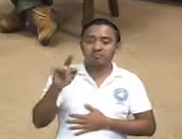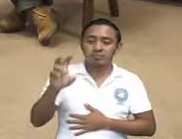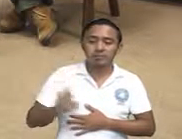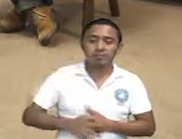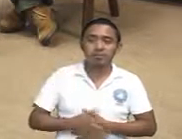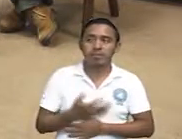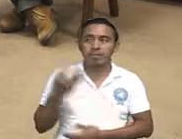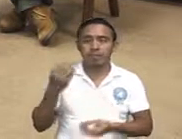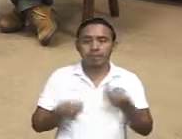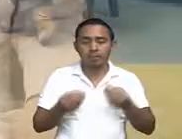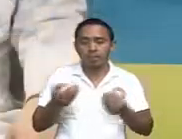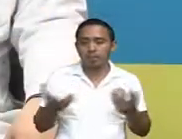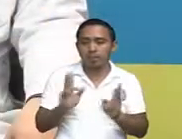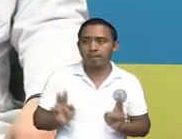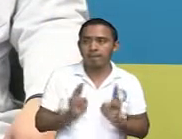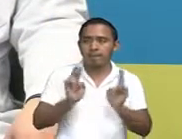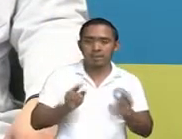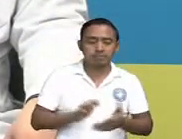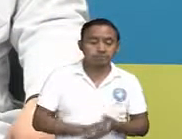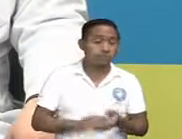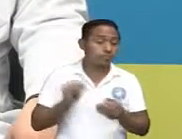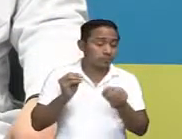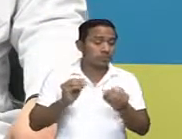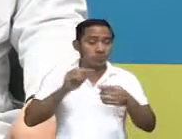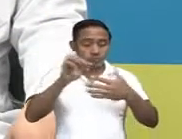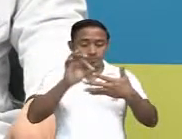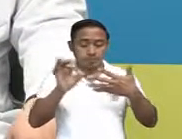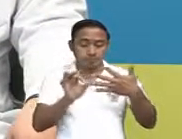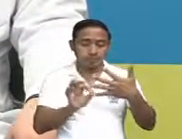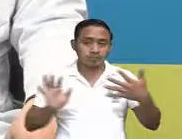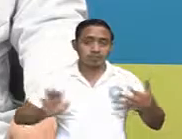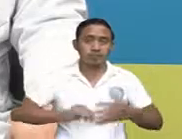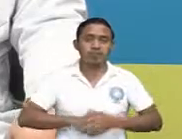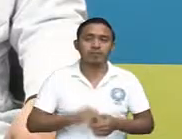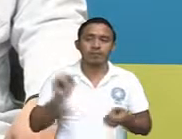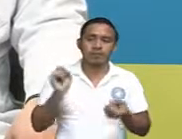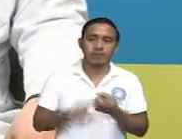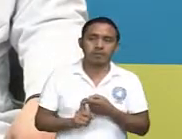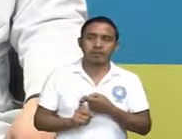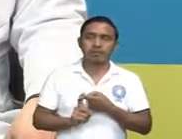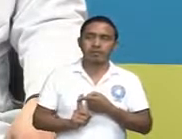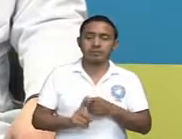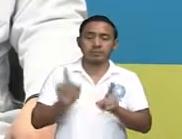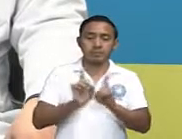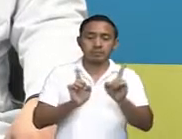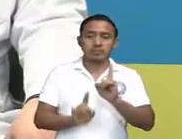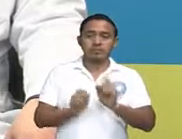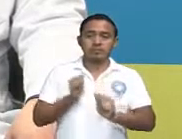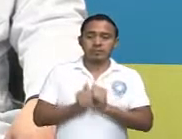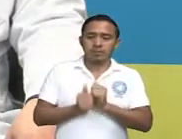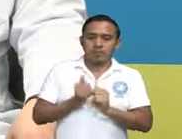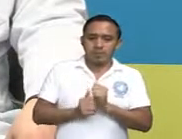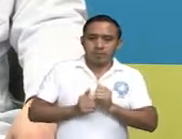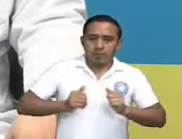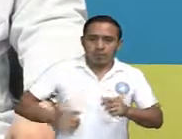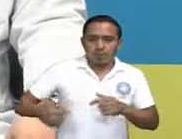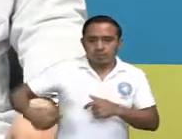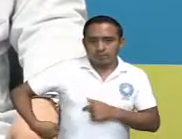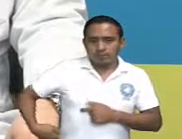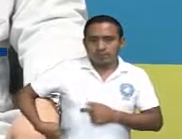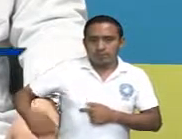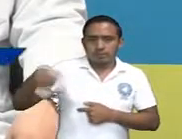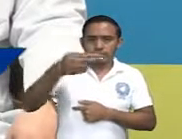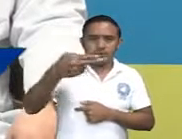qué depende su sobrevida? Hay muchos factores. En primer lugar, el nivel o el grado de afectación que tienen en el hígado.